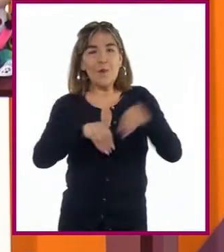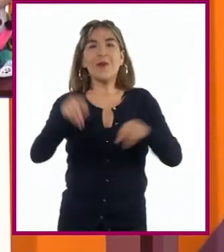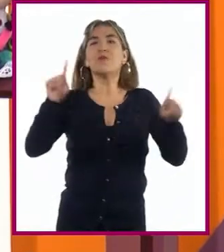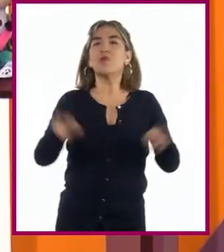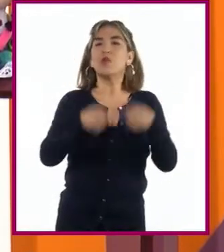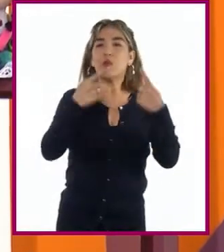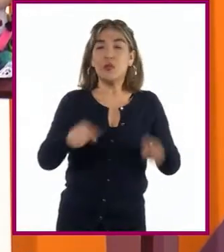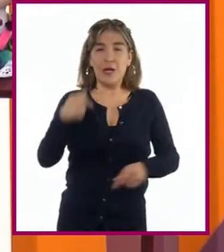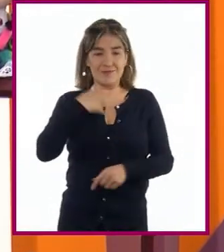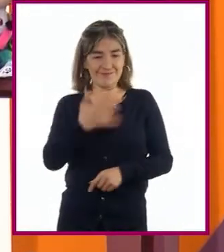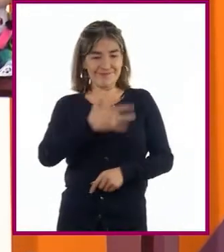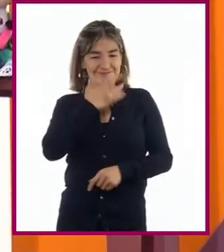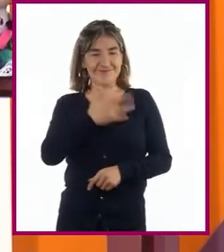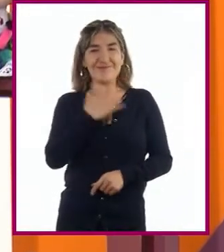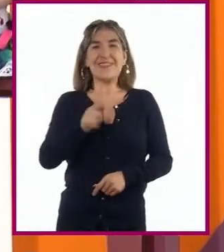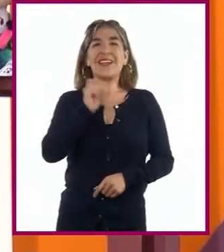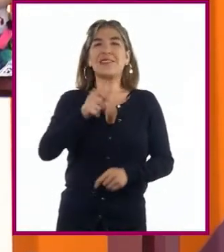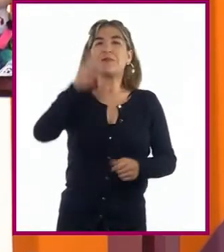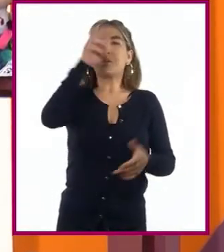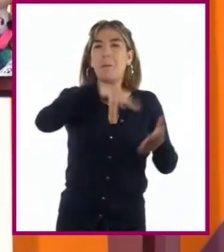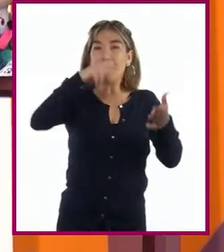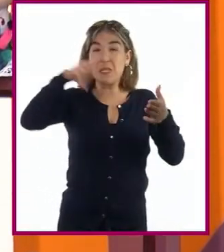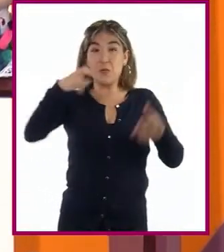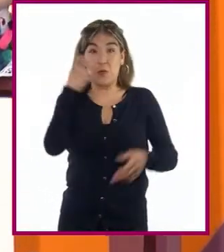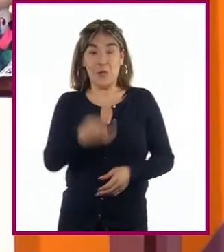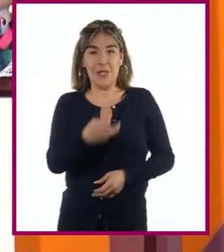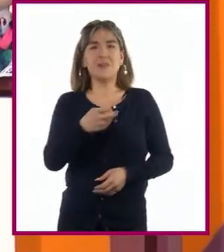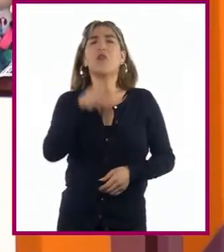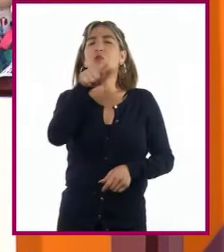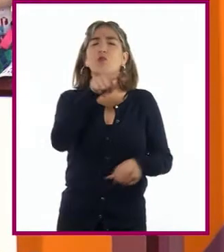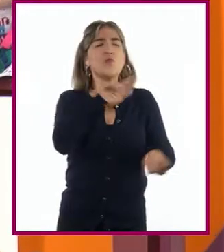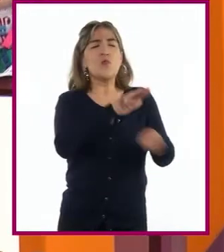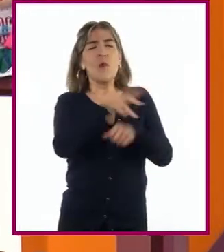y nuestra primera percepción de la pintura, entonces, ¿cuál